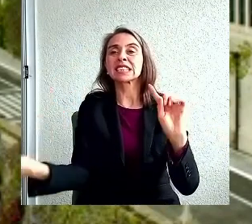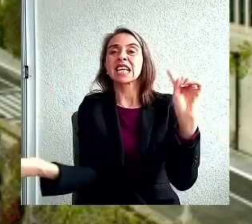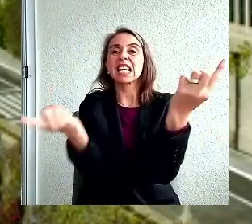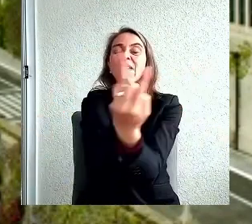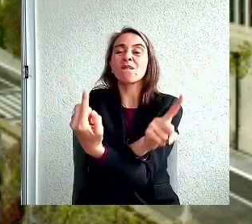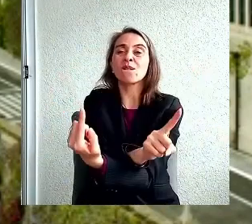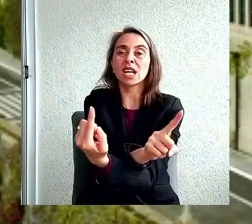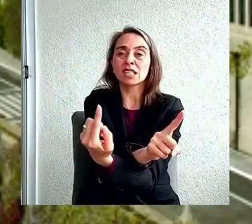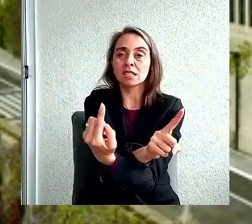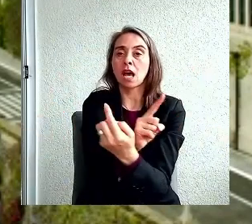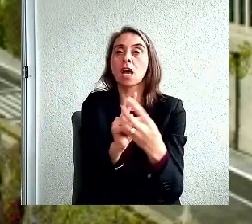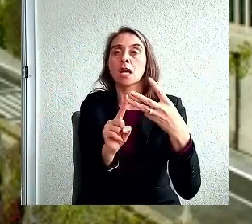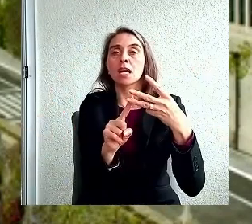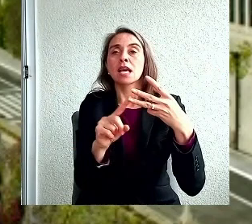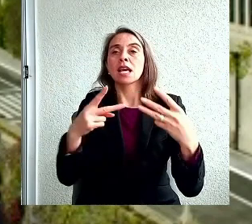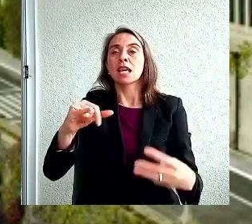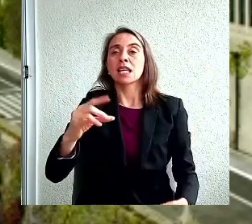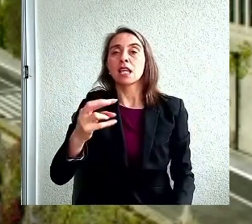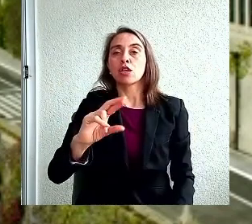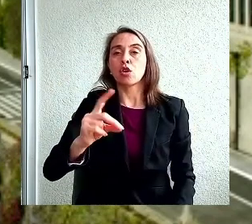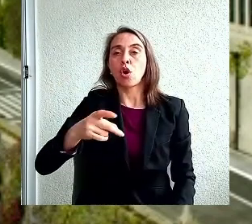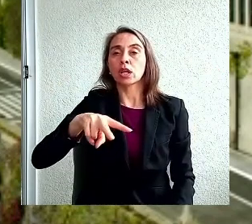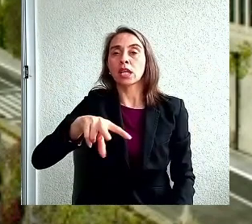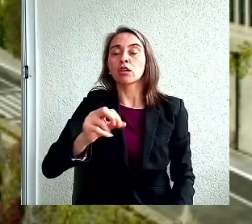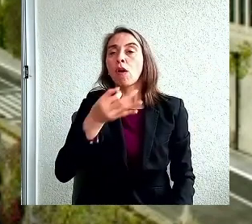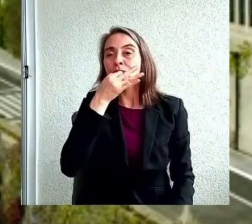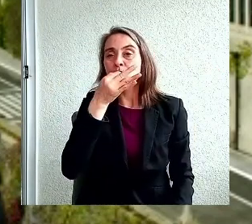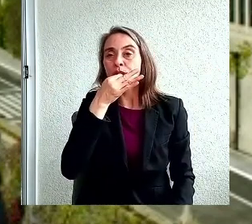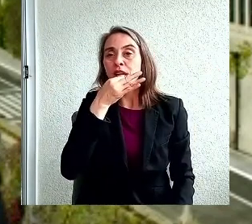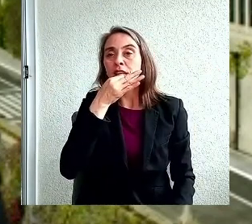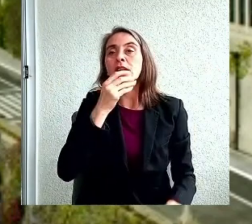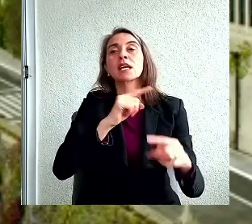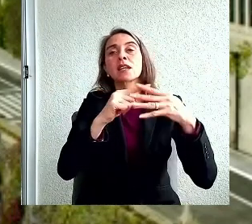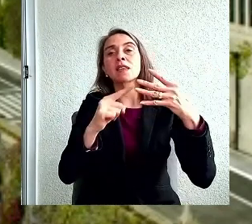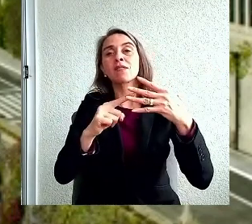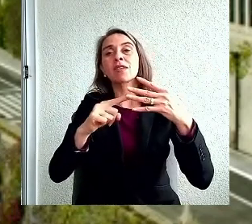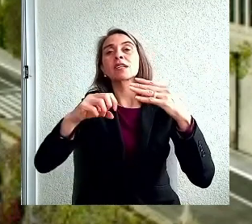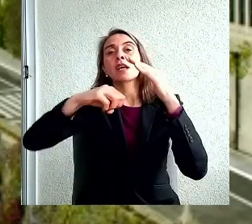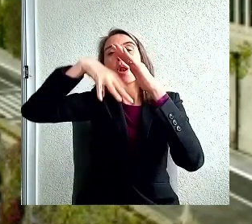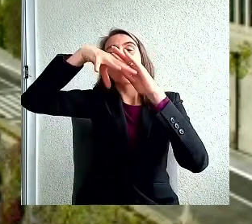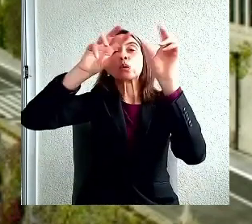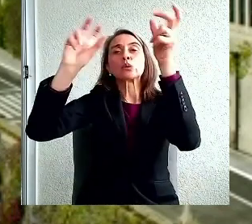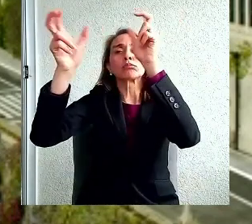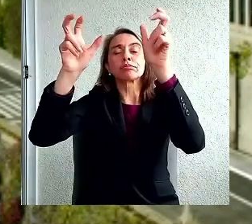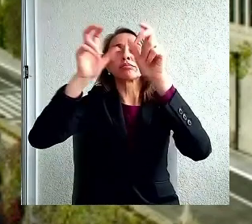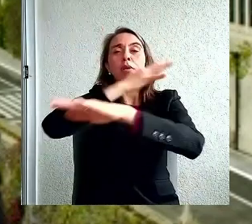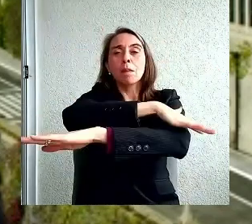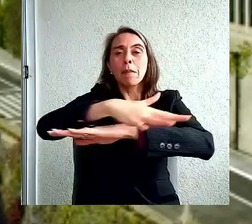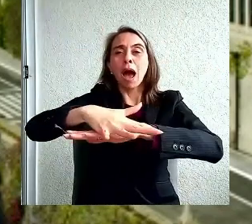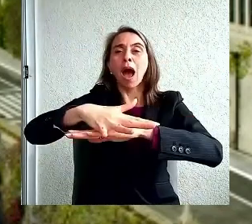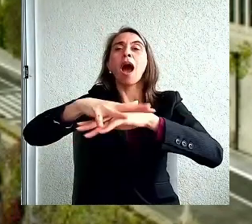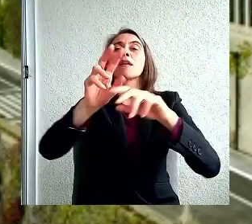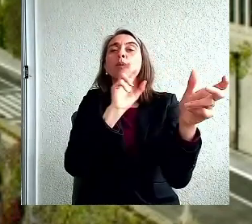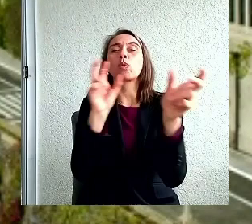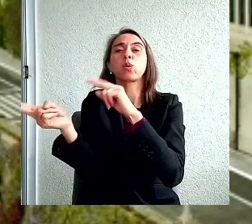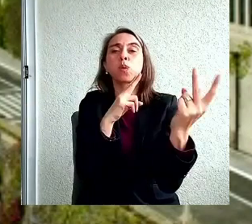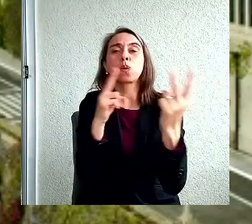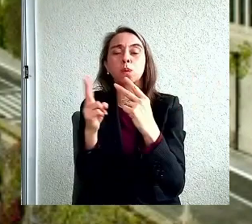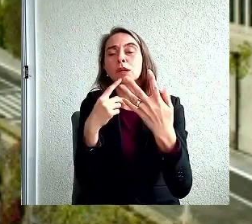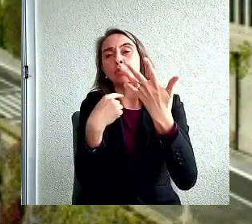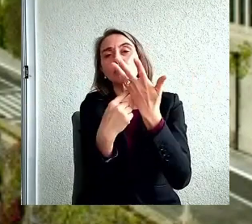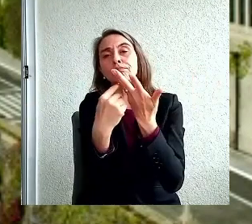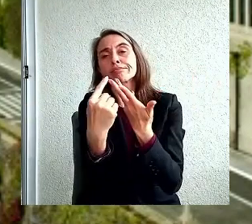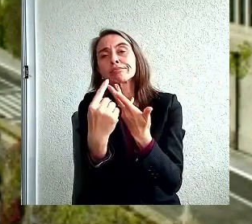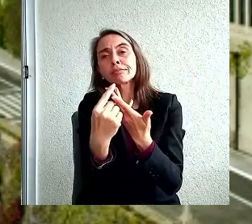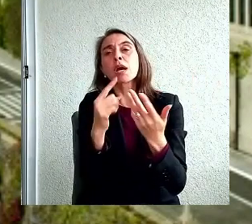hidrógeno verde y todas las energías renovables que se puedan aplicar justamente en todos estos procesos productivos. Por otro lado, también yo diría que